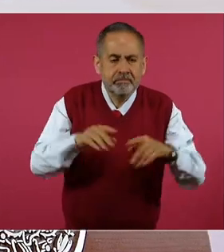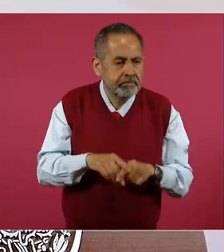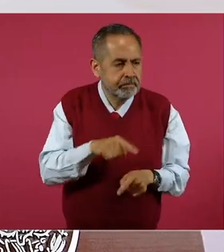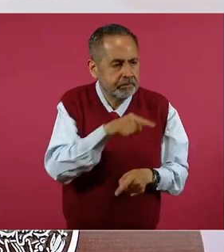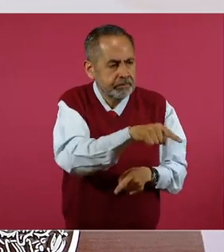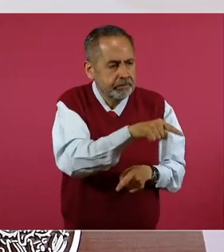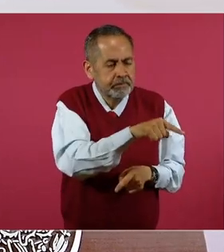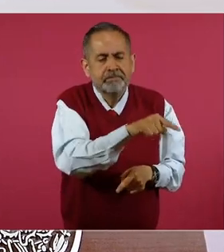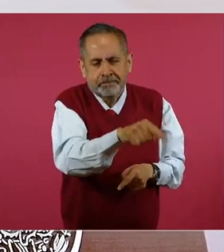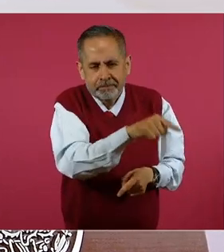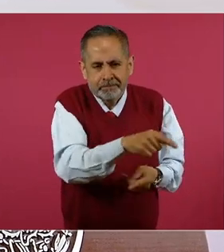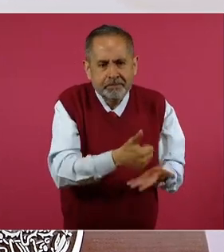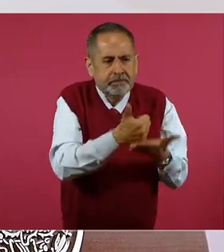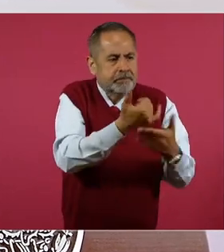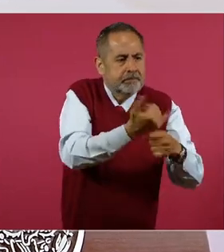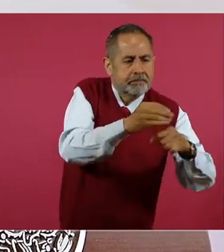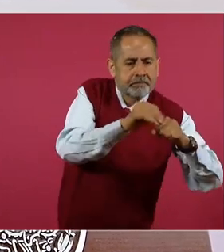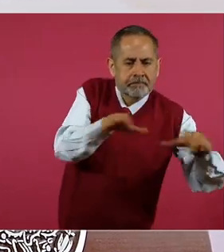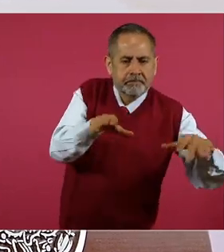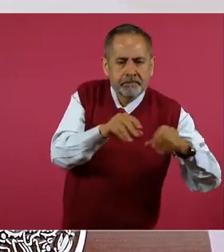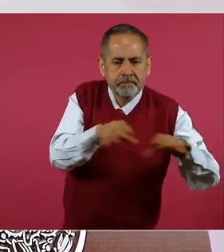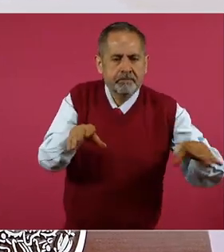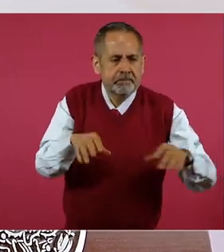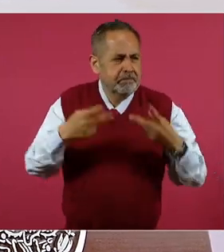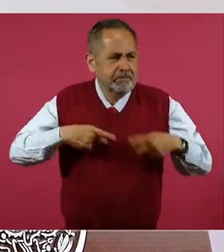ayuda a que